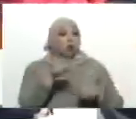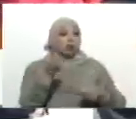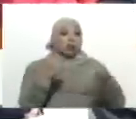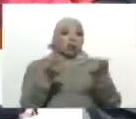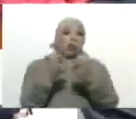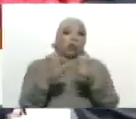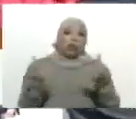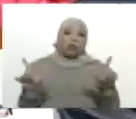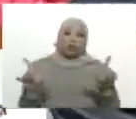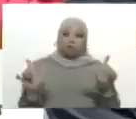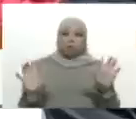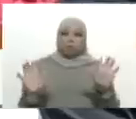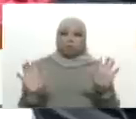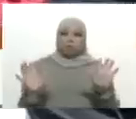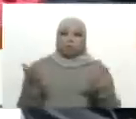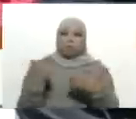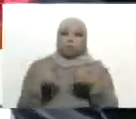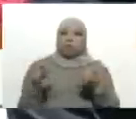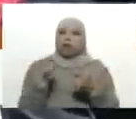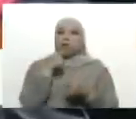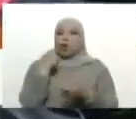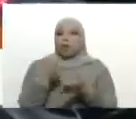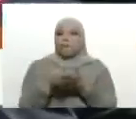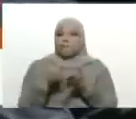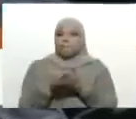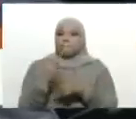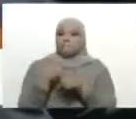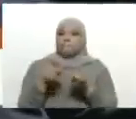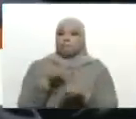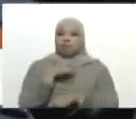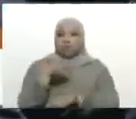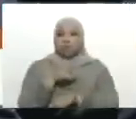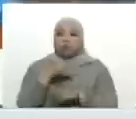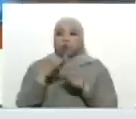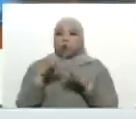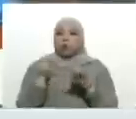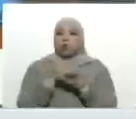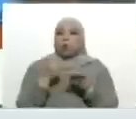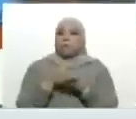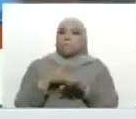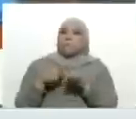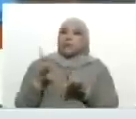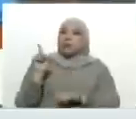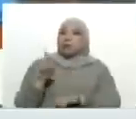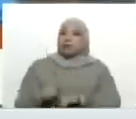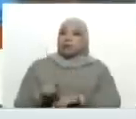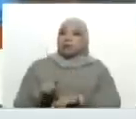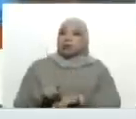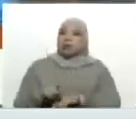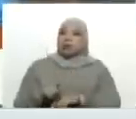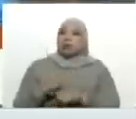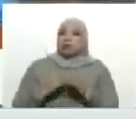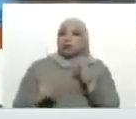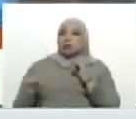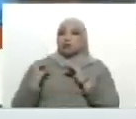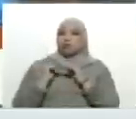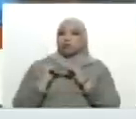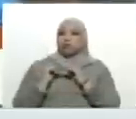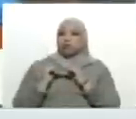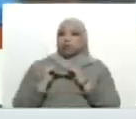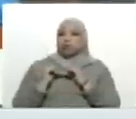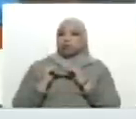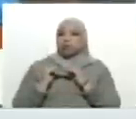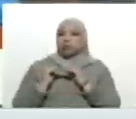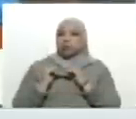libre comercio Juan alberales es la esencia de su ideología alrededor de eso gira todo pero también si fueran coherentes con